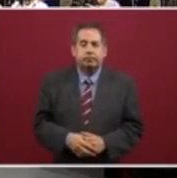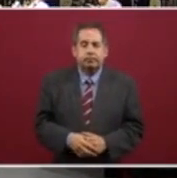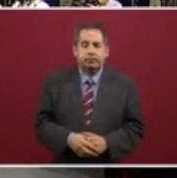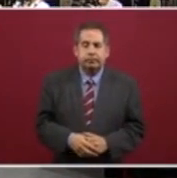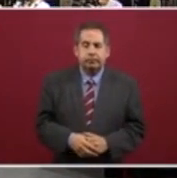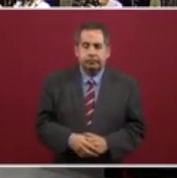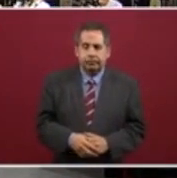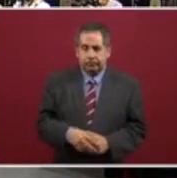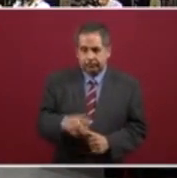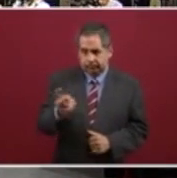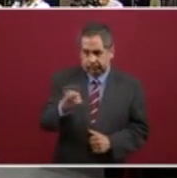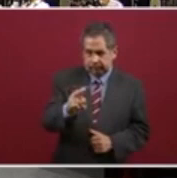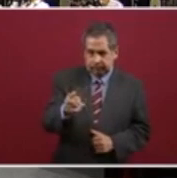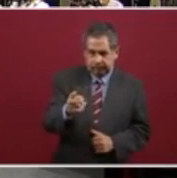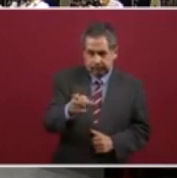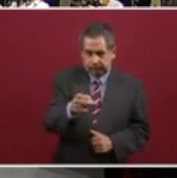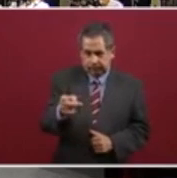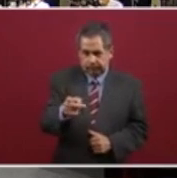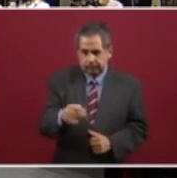sí, las dos, pero una.